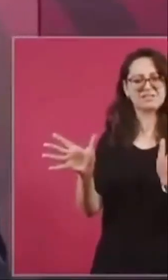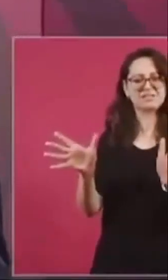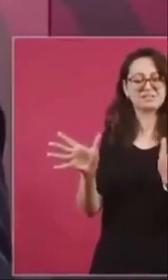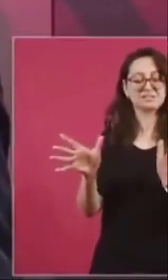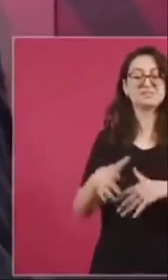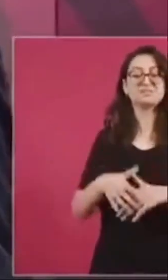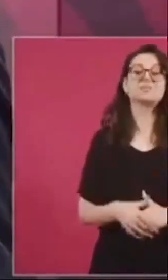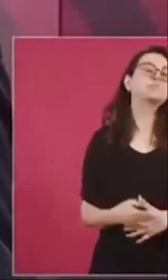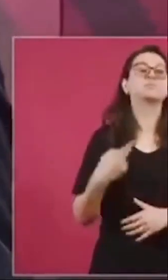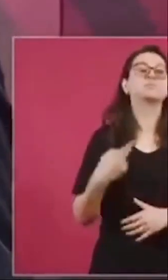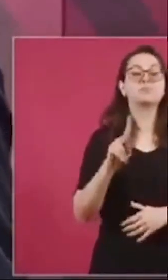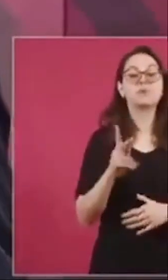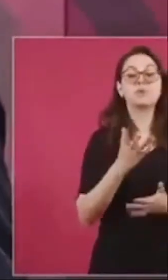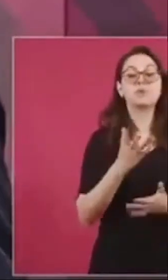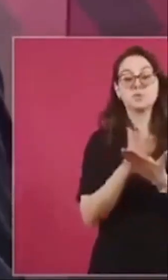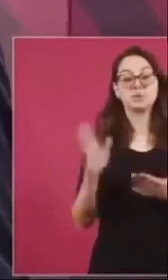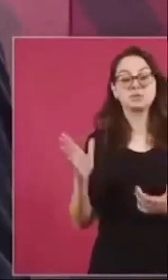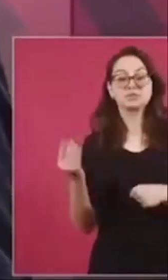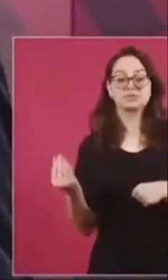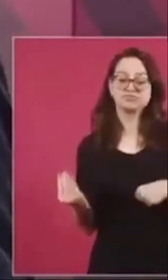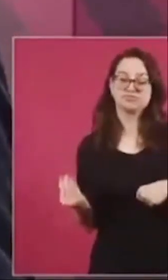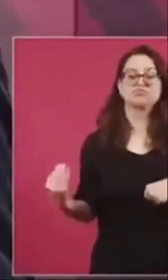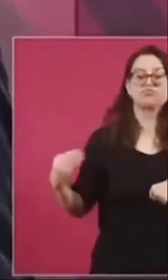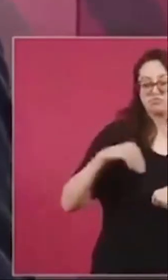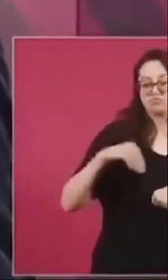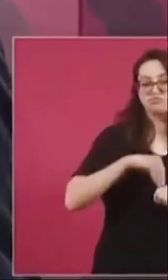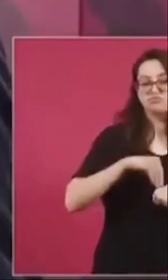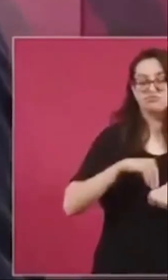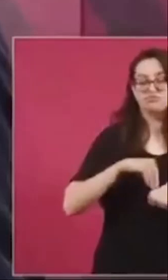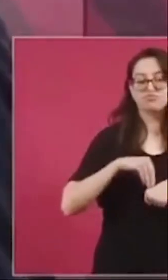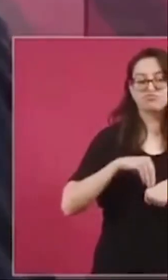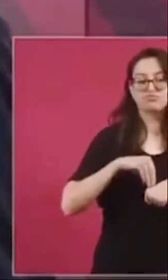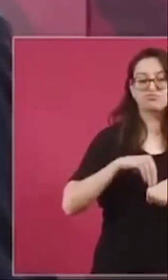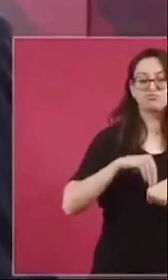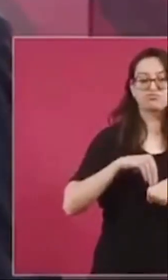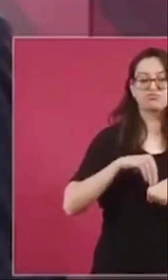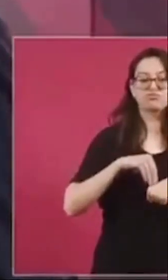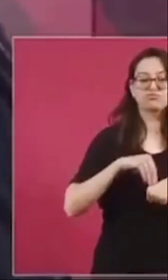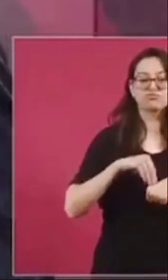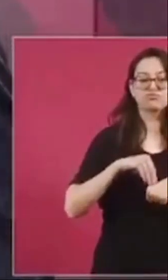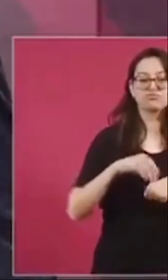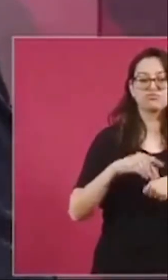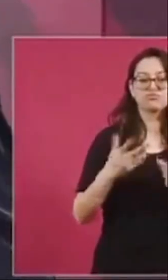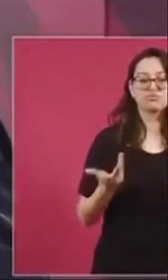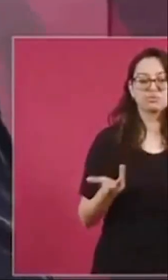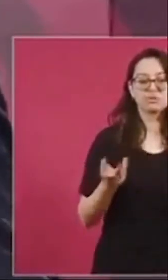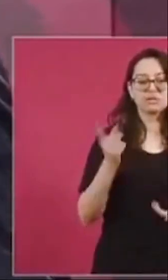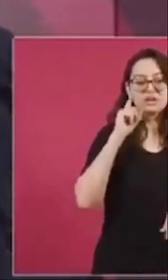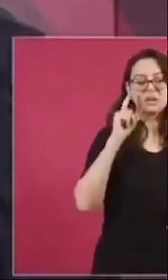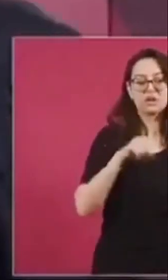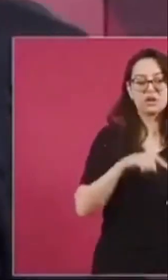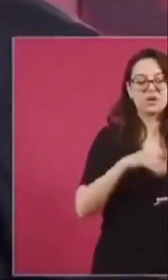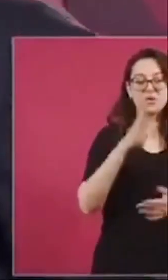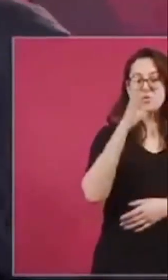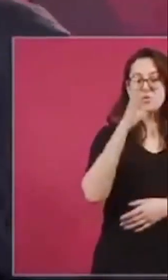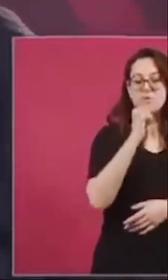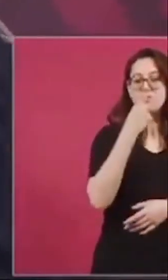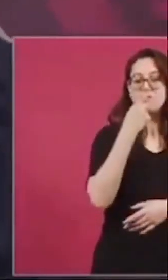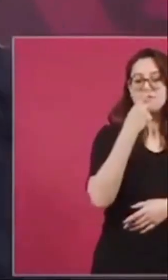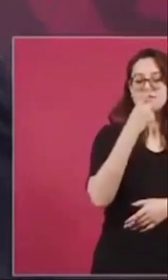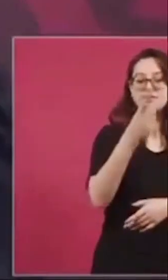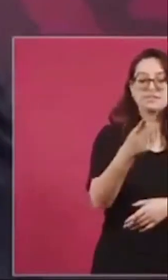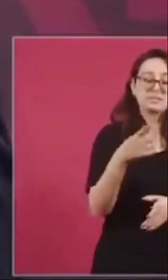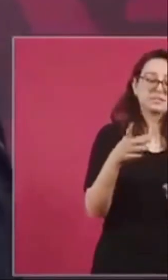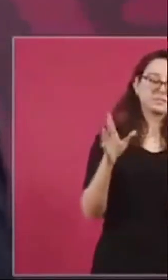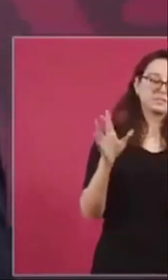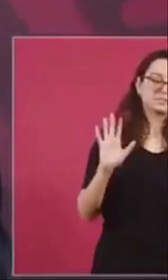la sala superior apruebe este acuerdo bien interesante que propone Yanino Talora, de crear le llaman cuadernillo auxiliar, donde se van